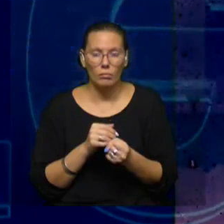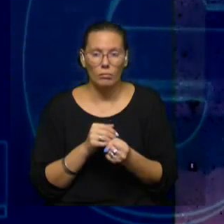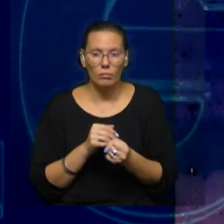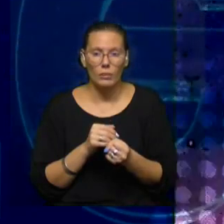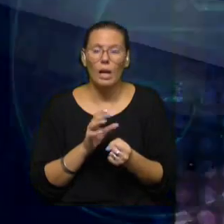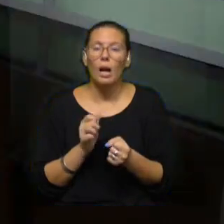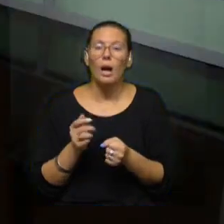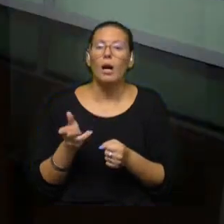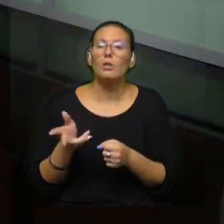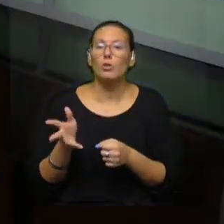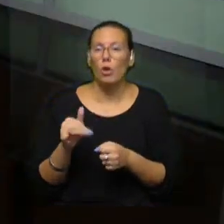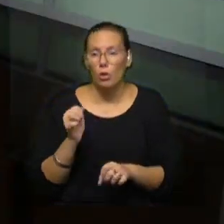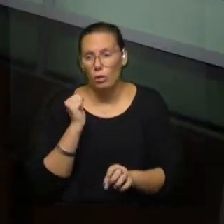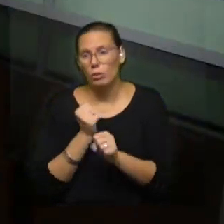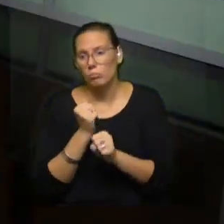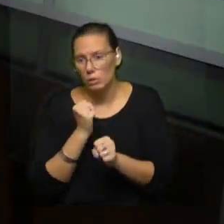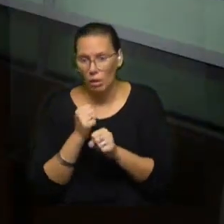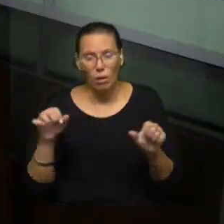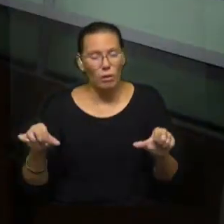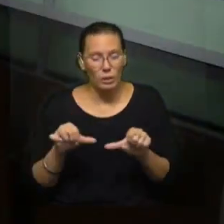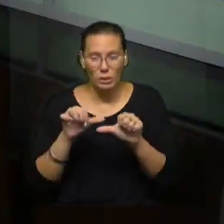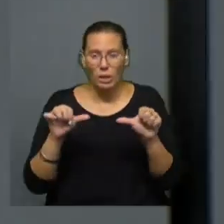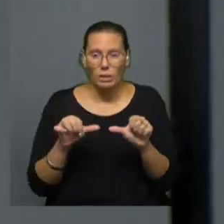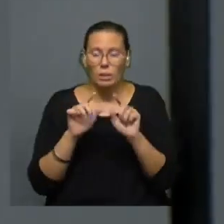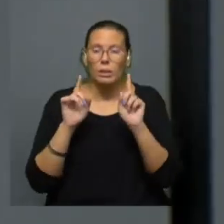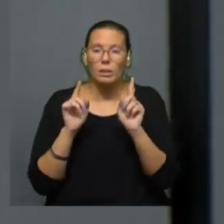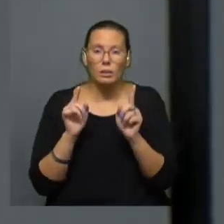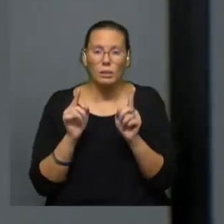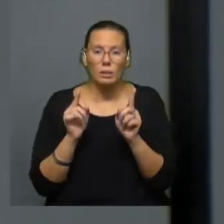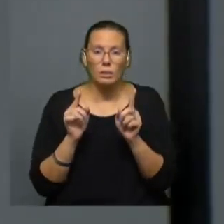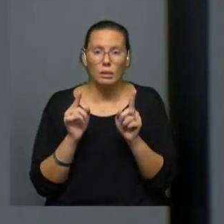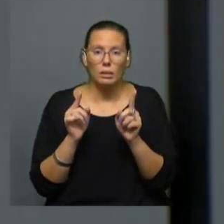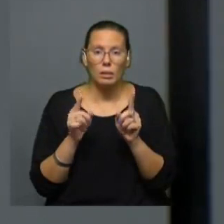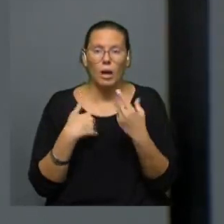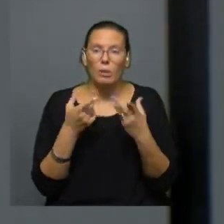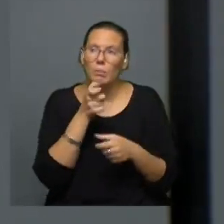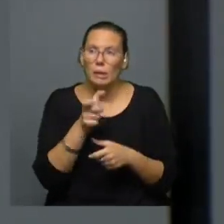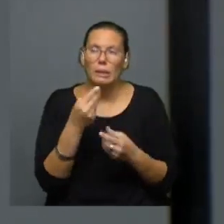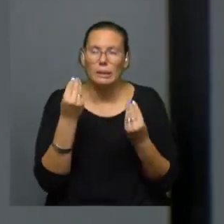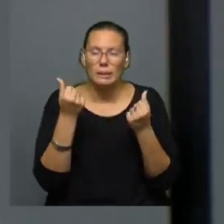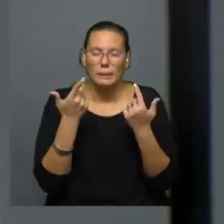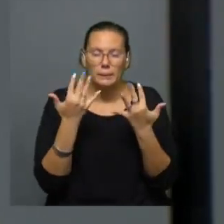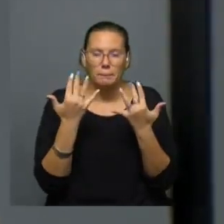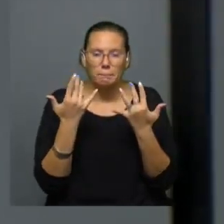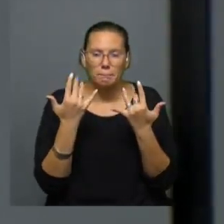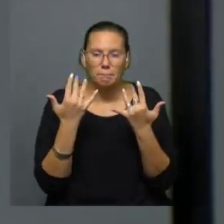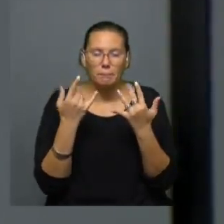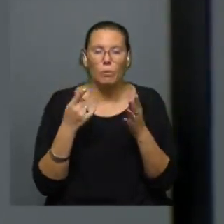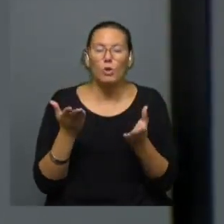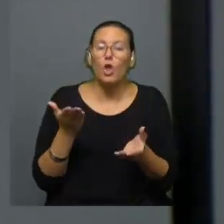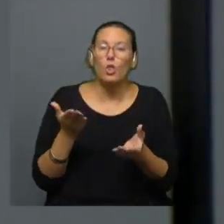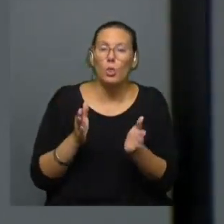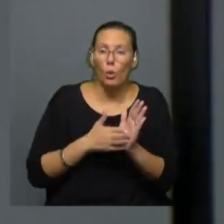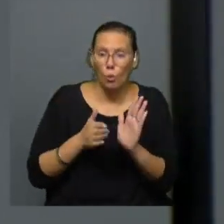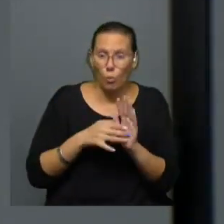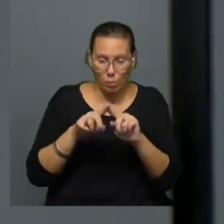una cotidianidad del trabajo que se viene desarrollando y hay también, no me sale la palabra ahora, pero es una documentación de